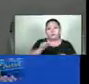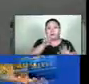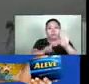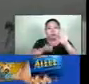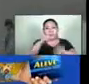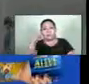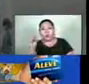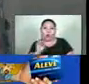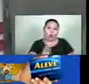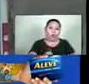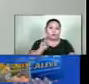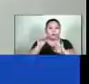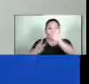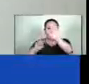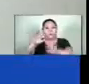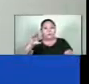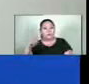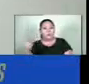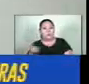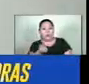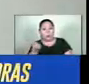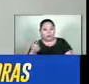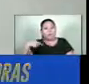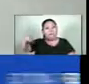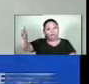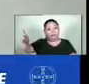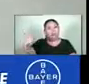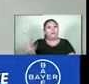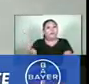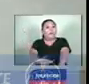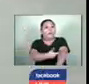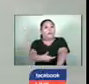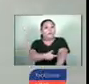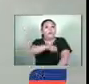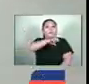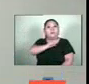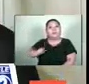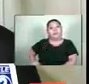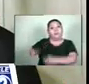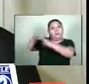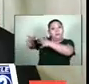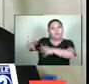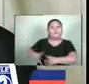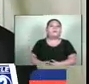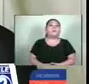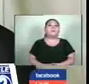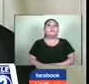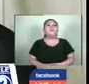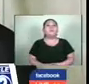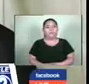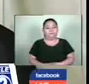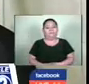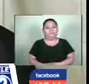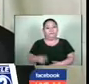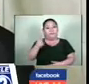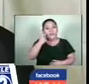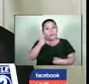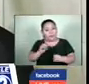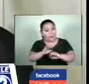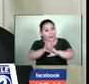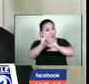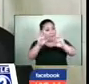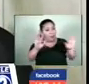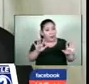750 pacientes ingresados en el Hospital El Salvador. Es evidente el hecho de